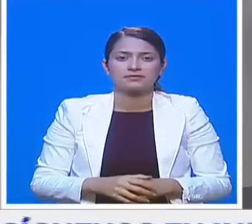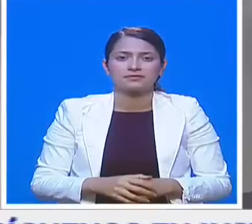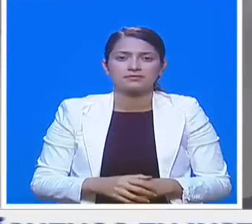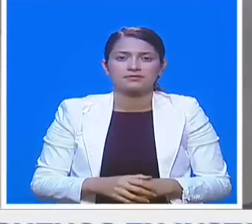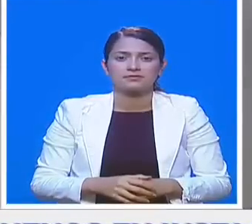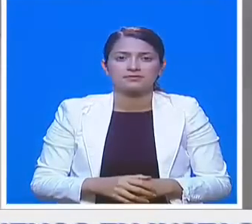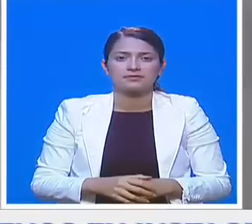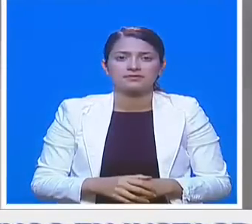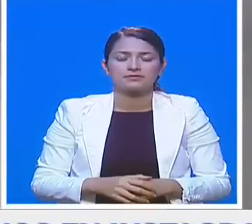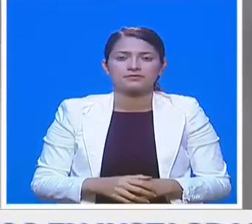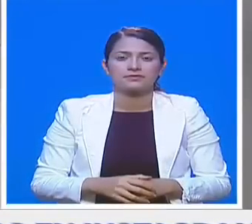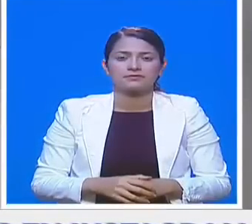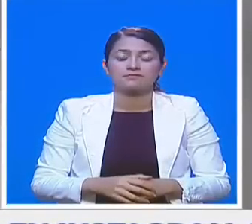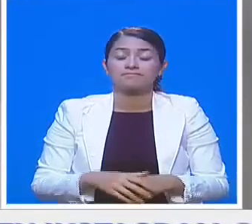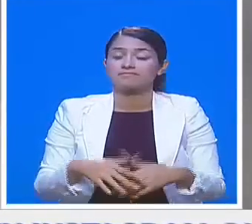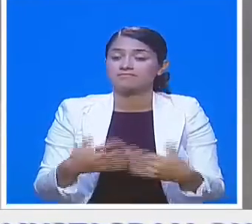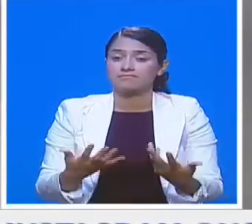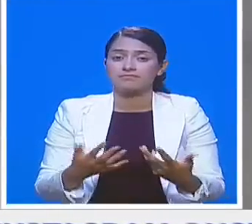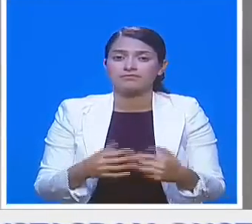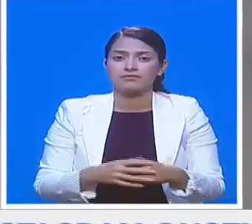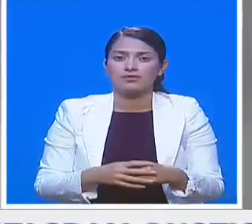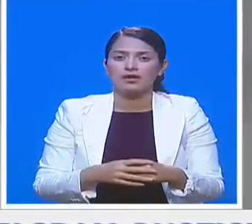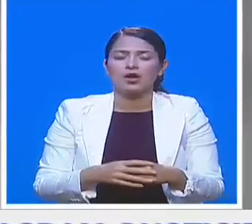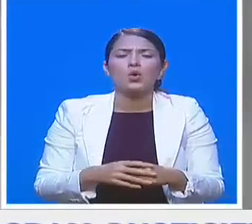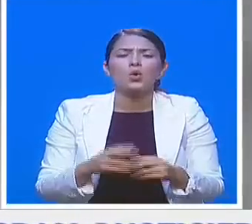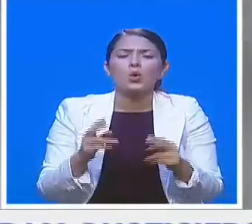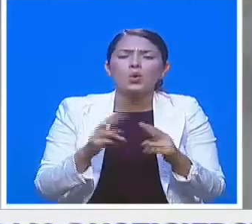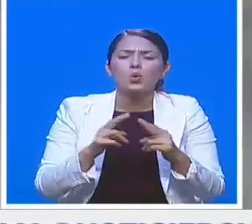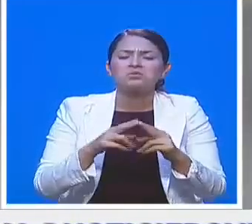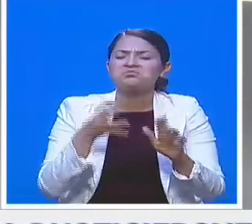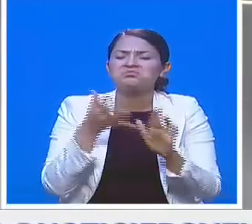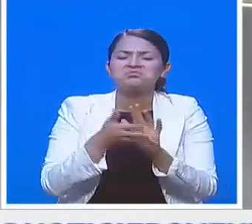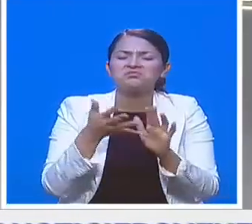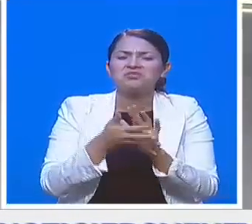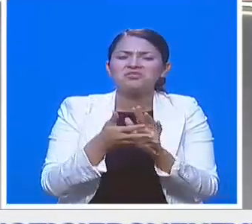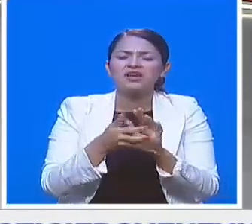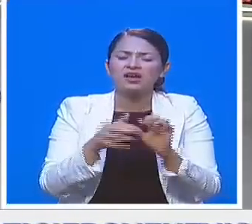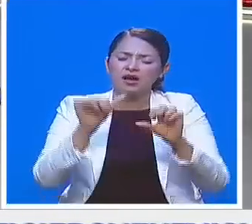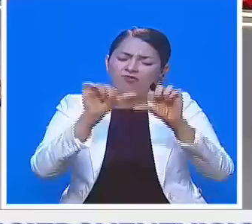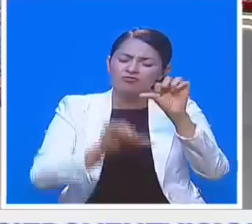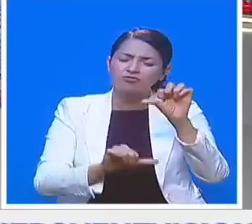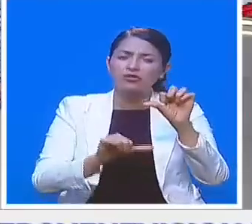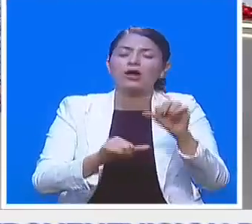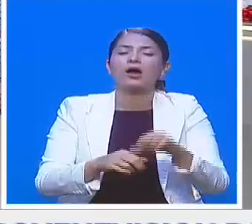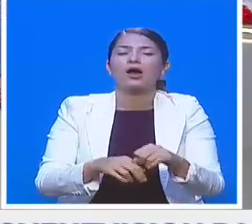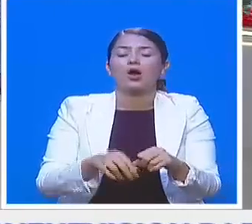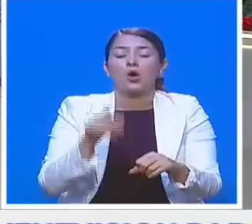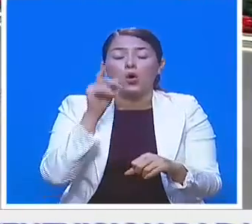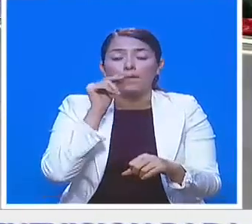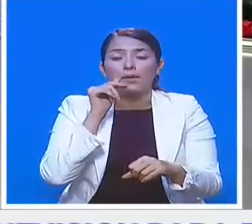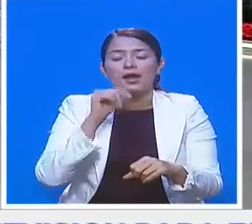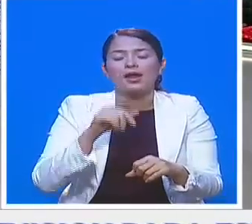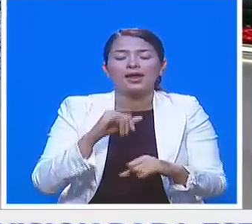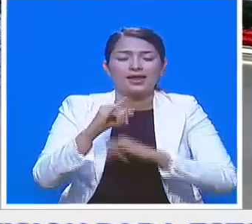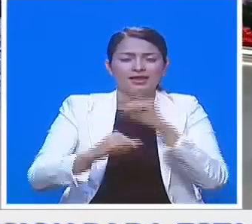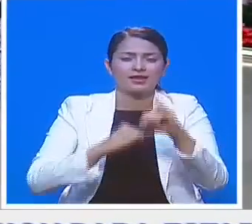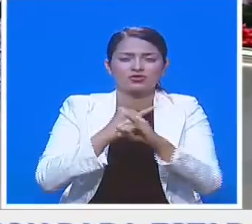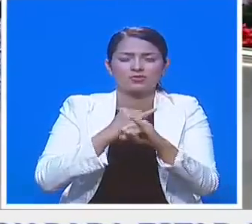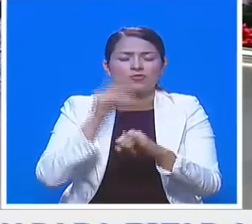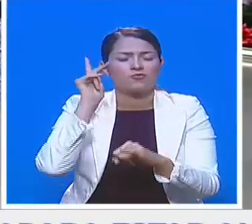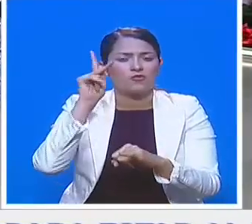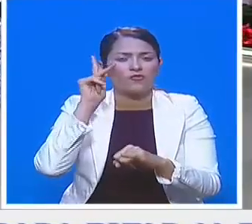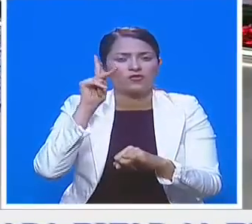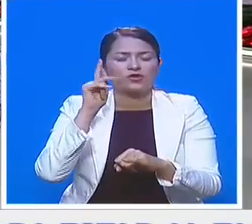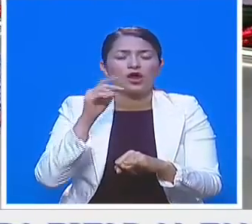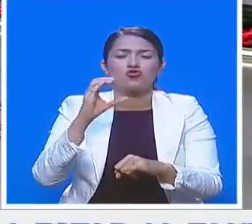Bien, y para conocer qué explica esta medida, también hacemos un contacto con Luis Angarita, internacionalista y profesor de la